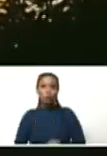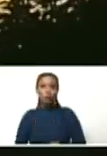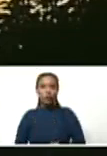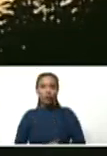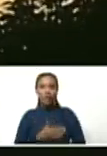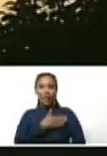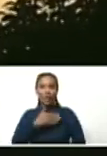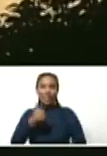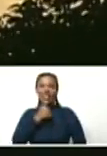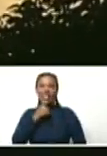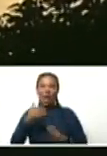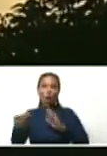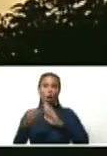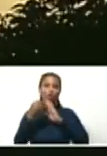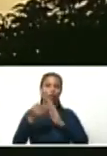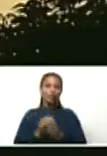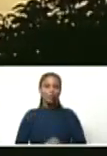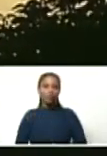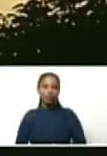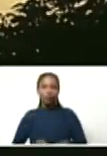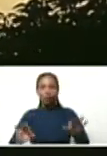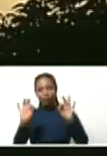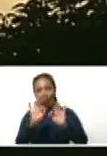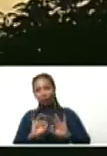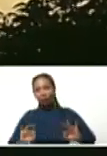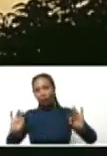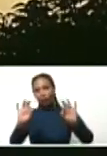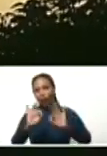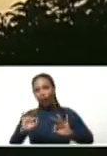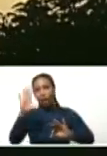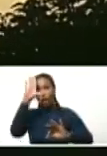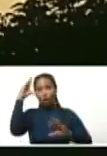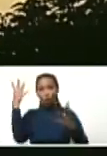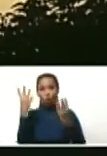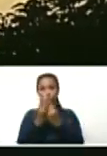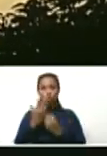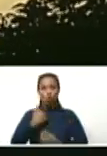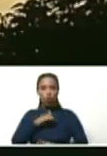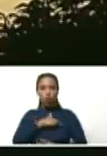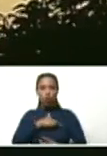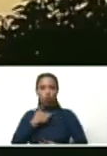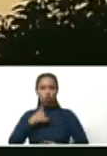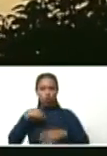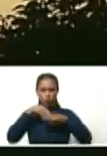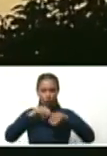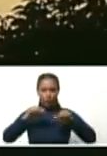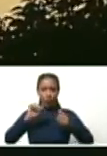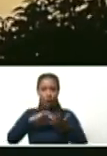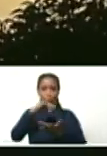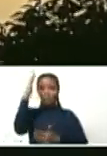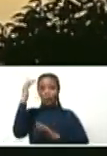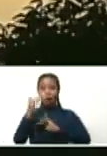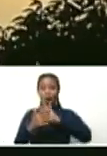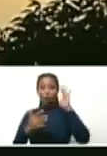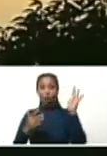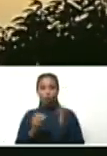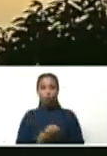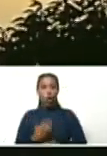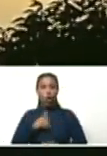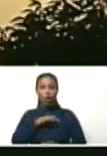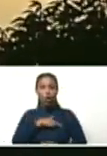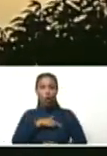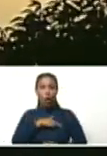en contra? Nadie, nadie. Dios está con nosotros. Somos la tierra del milagro. Somos la